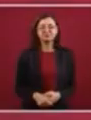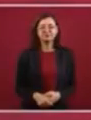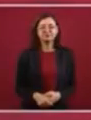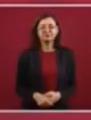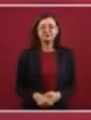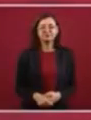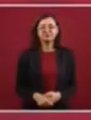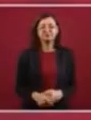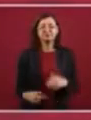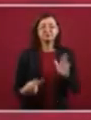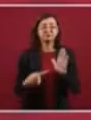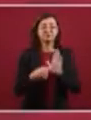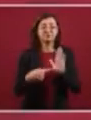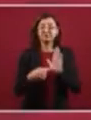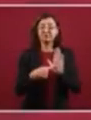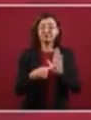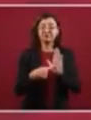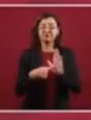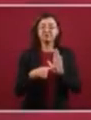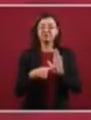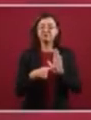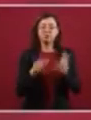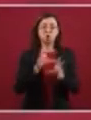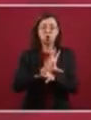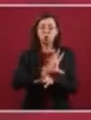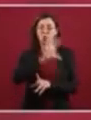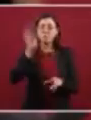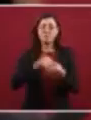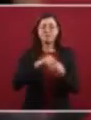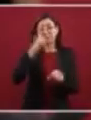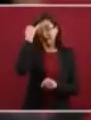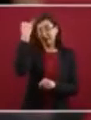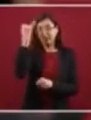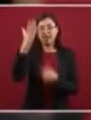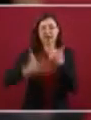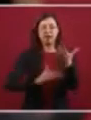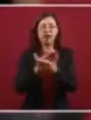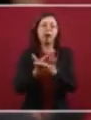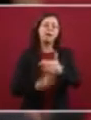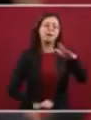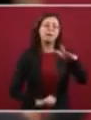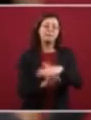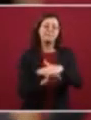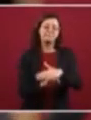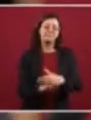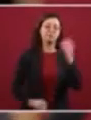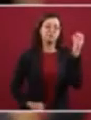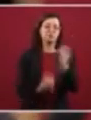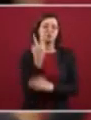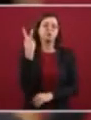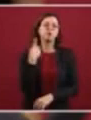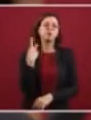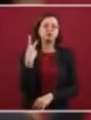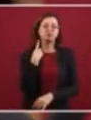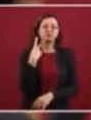pues el fundamento d nuestra política